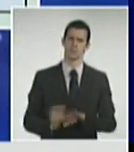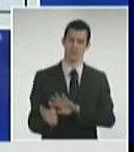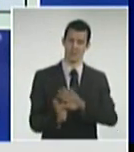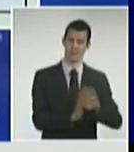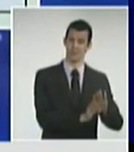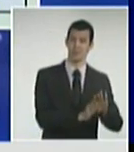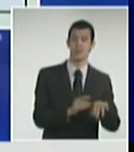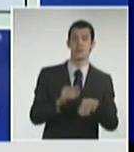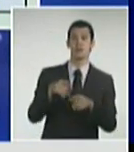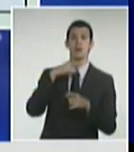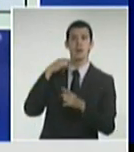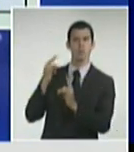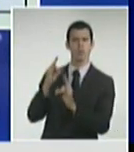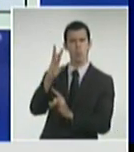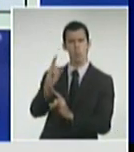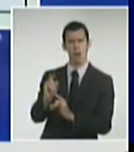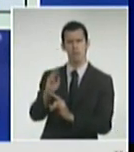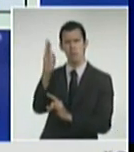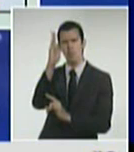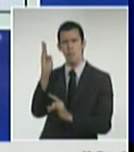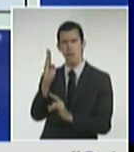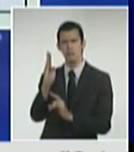día de Brasil solo,